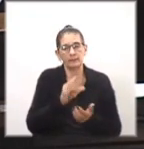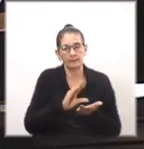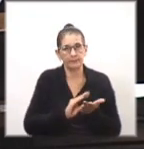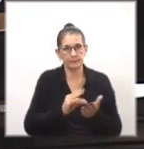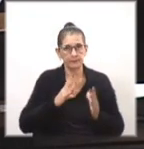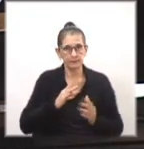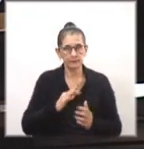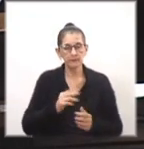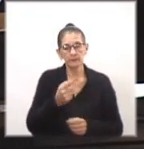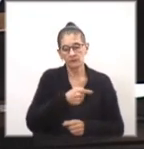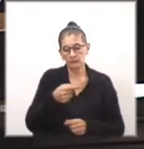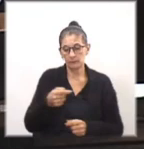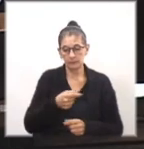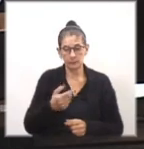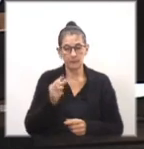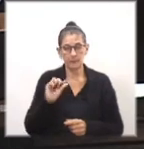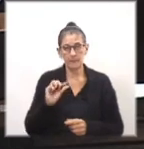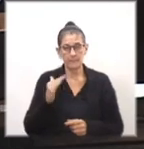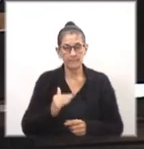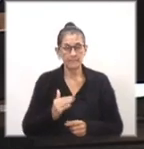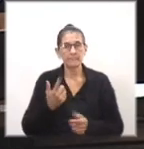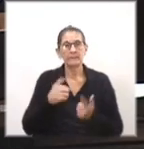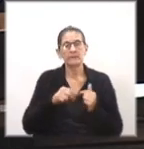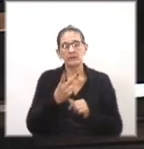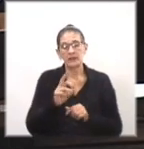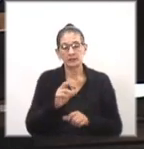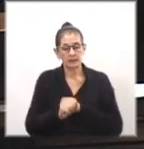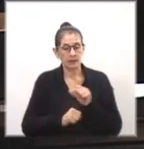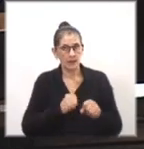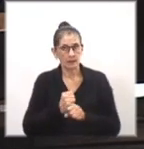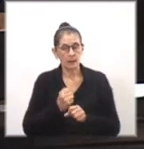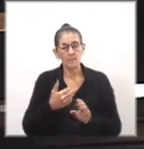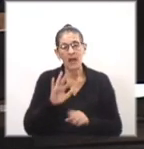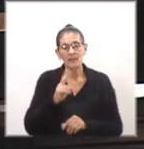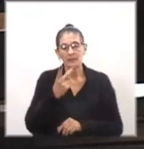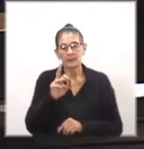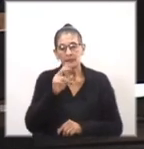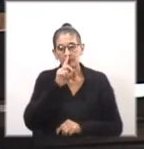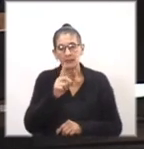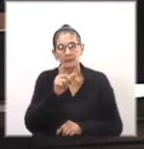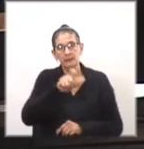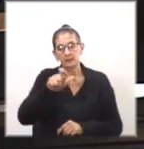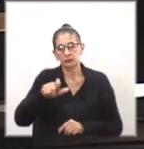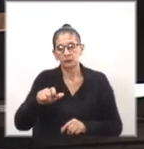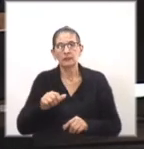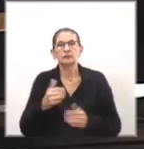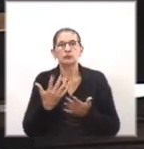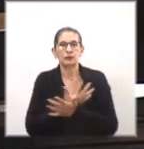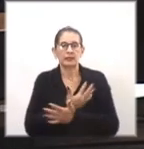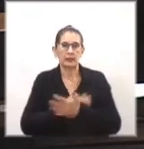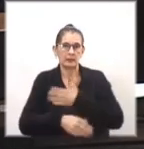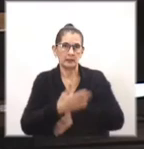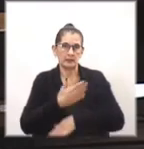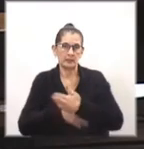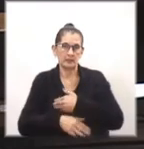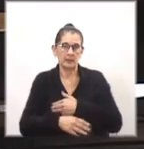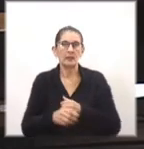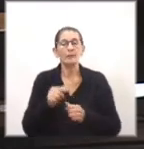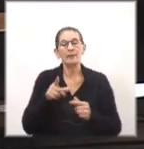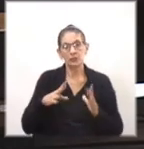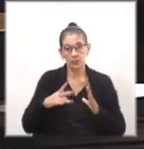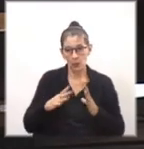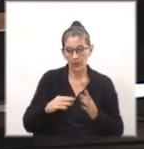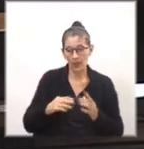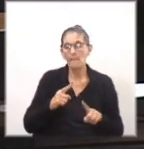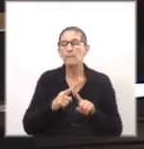hace menos de una semana indicarían que en 20 años más de 20.000 personas sufrirían discapacidad, pero se jubilarían